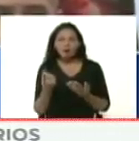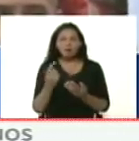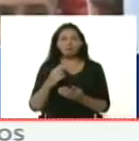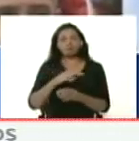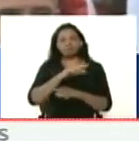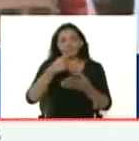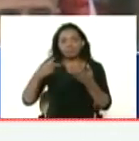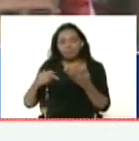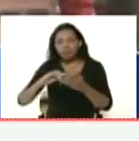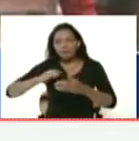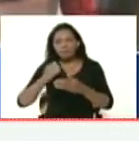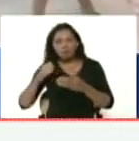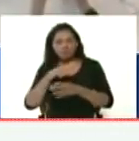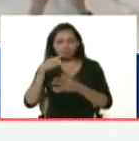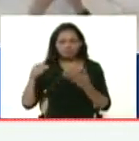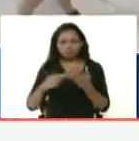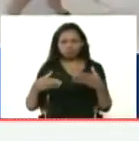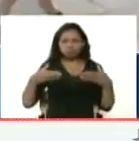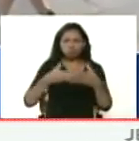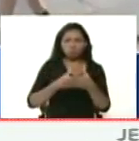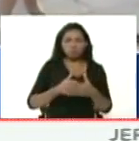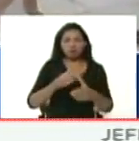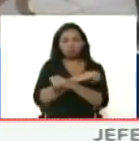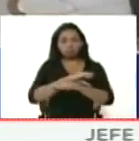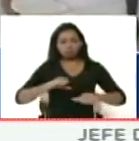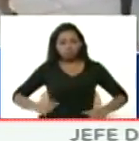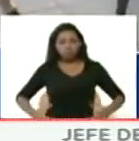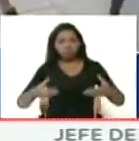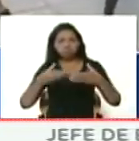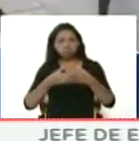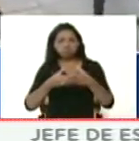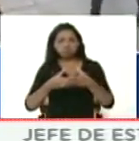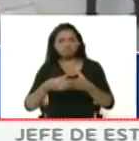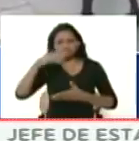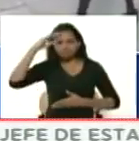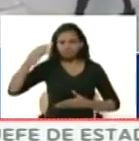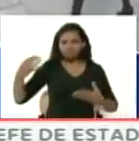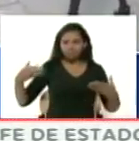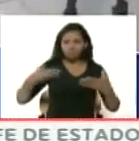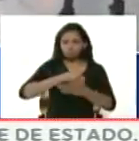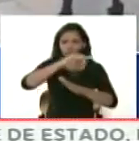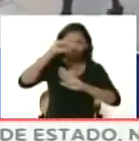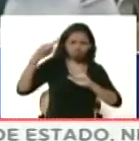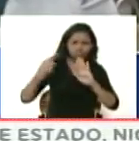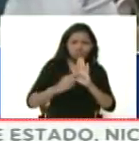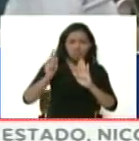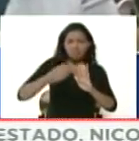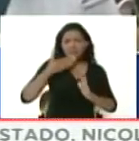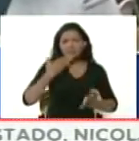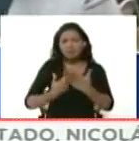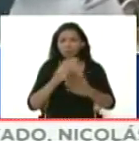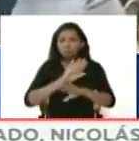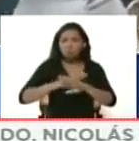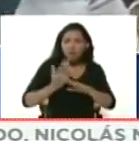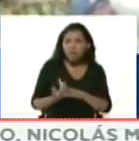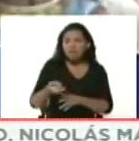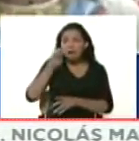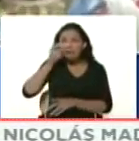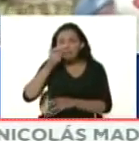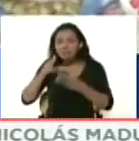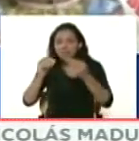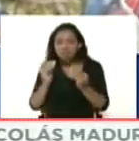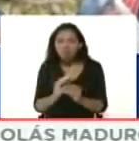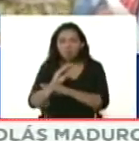estadales, policías municipales, Guardia Nacional Bolivariana, Fuerza Armada Nacional Bolivariana, por haber protegido a nuestro